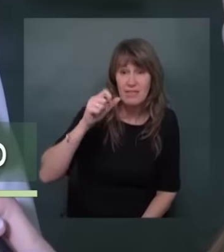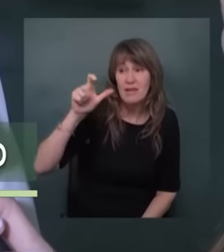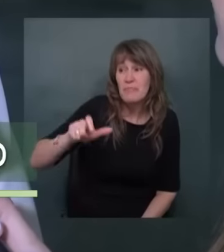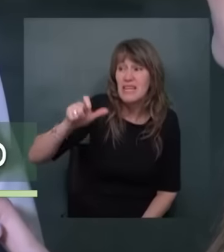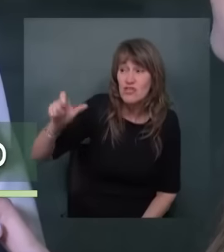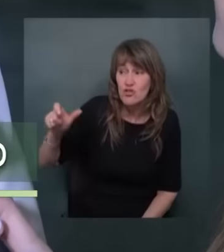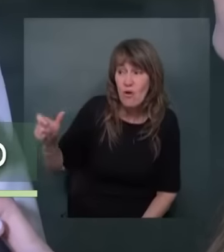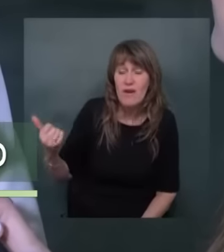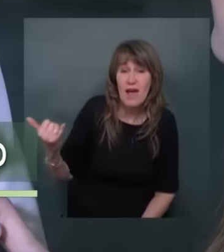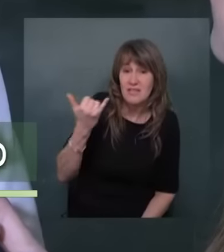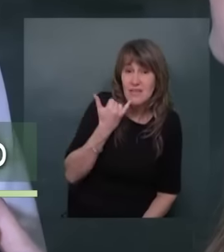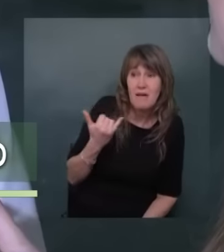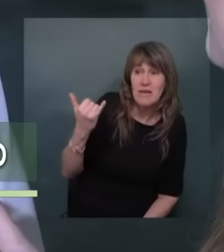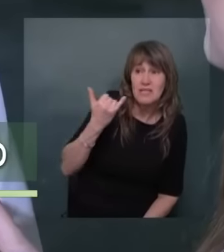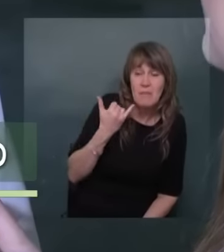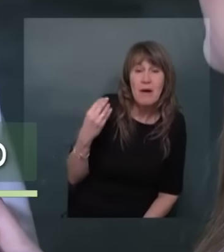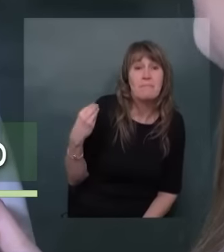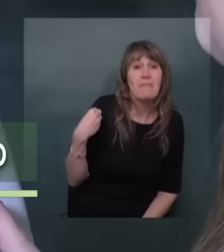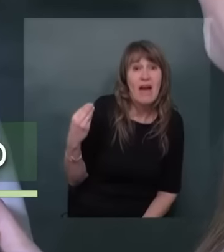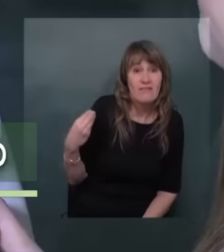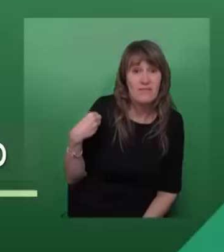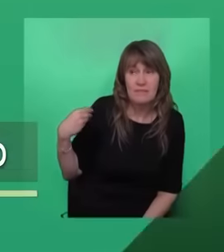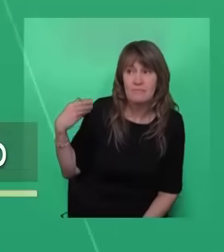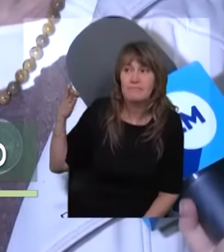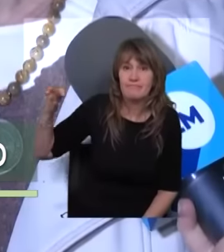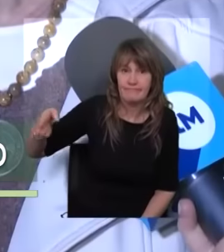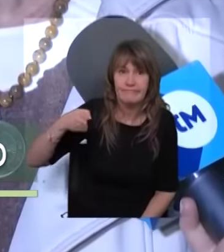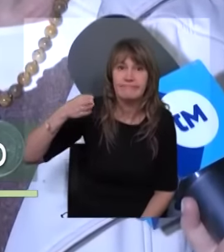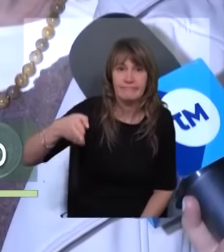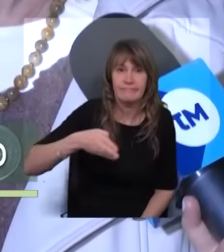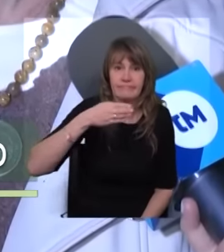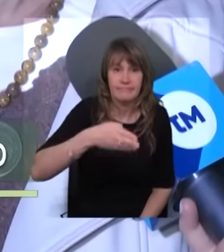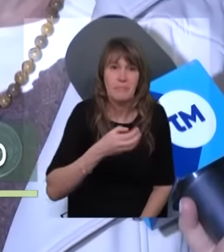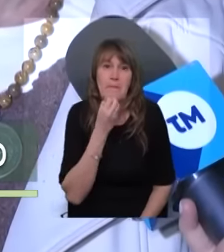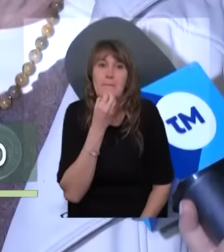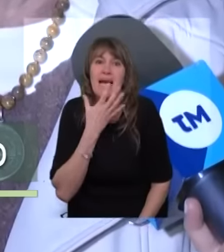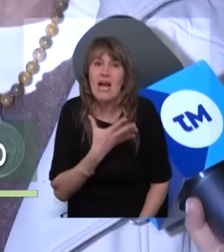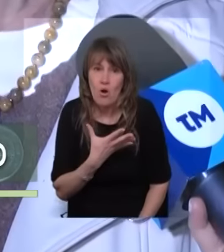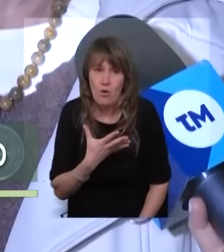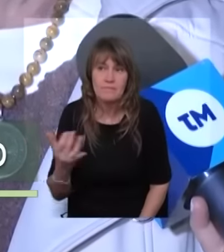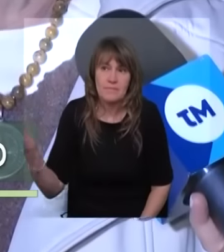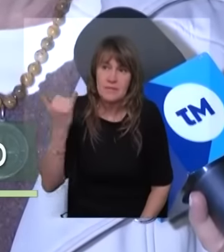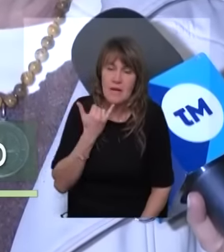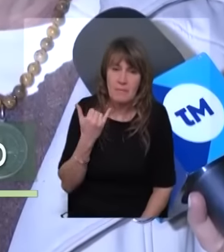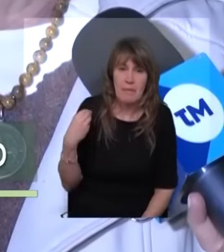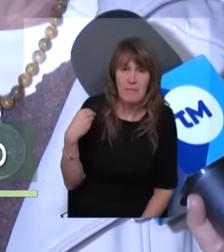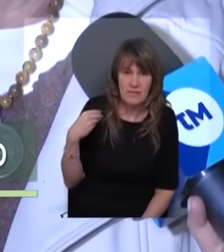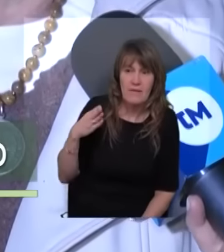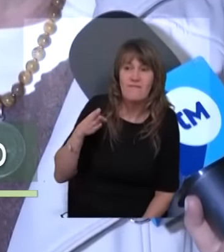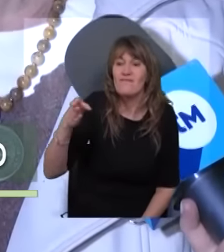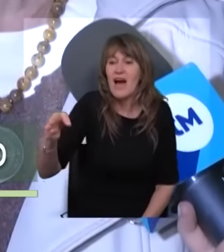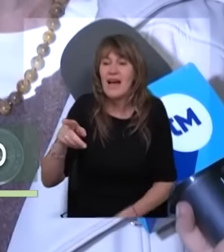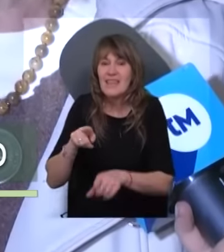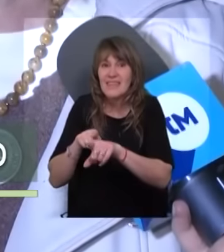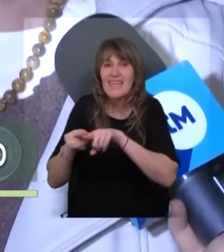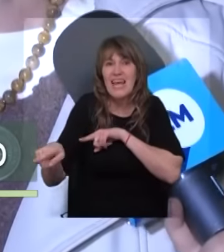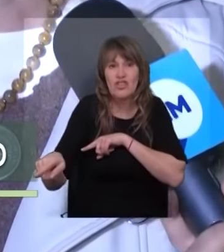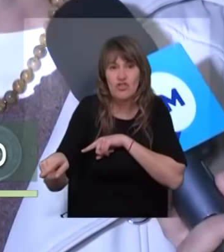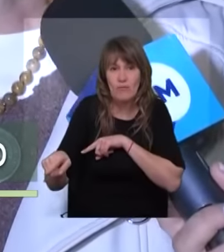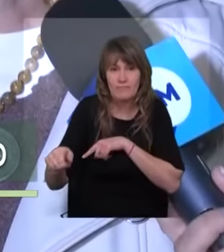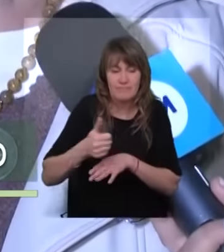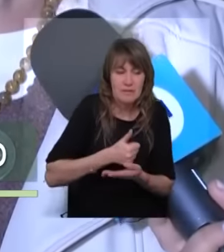reportar porque eso a nosotros nos hace actuar este más específicamente donde se requiere